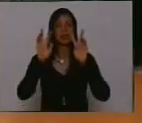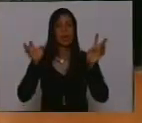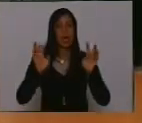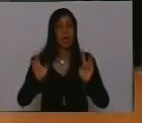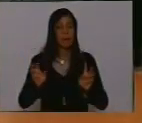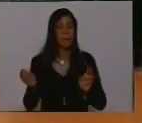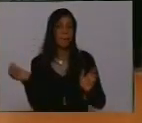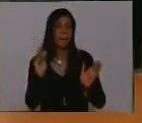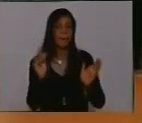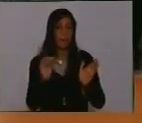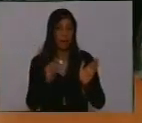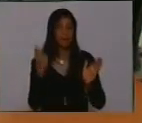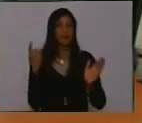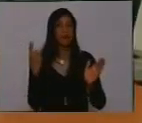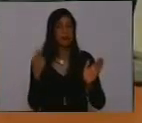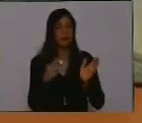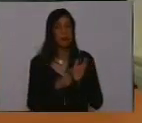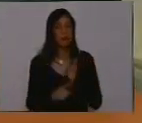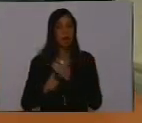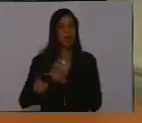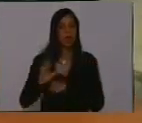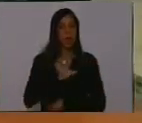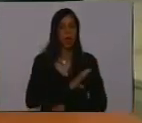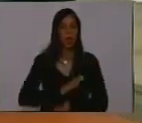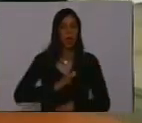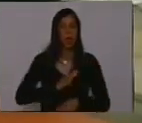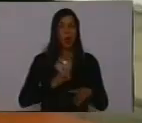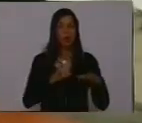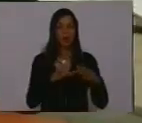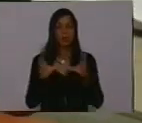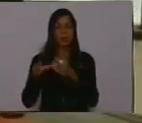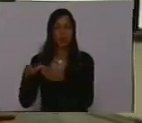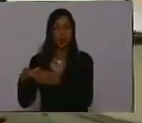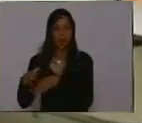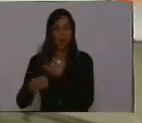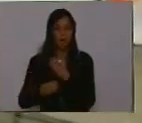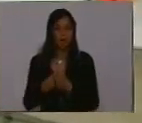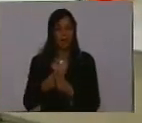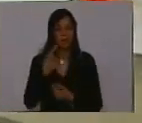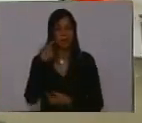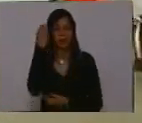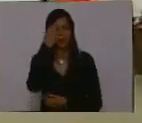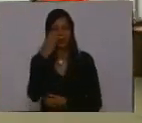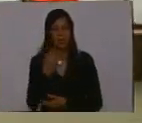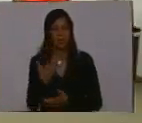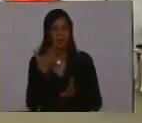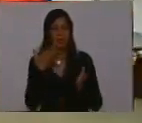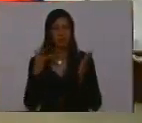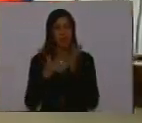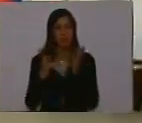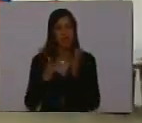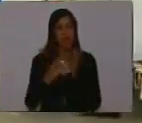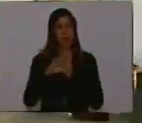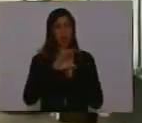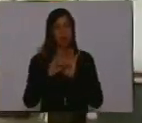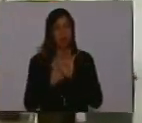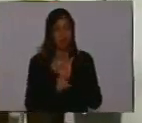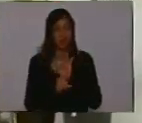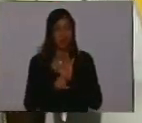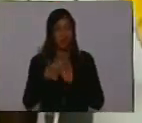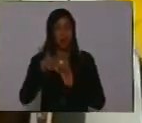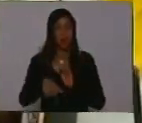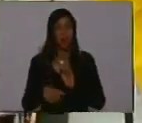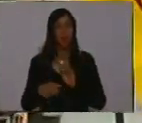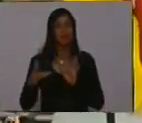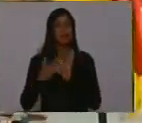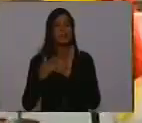van en conjunto con otras comisiones, tomando en consideración lo que es la técnica constitucional, las técnicas